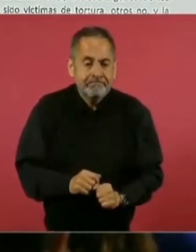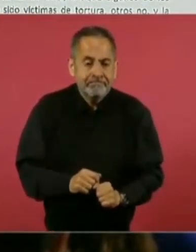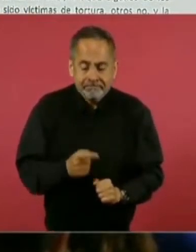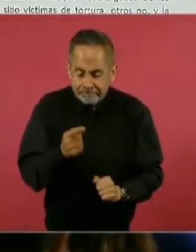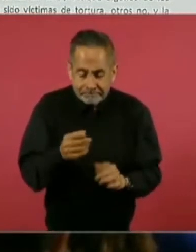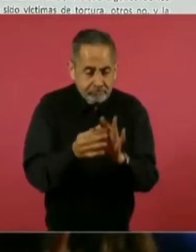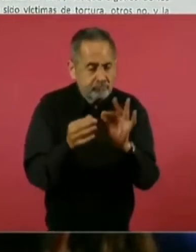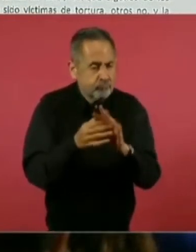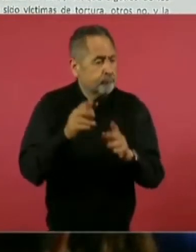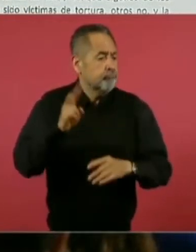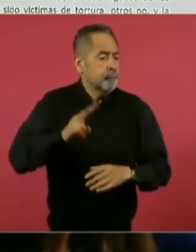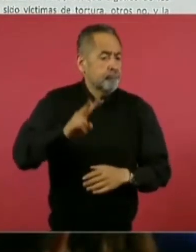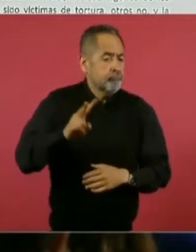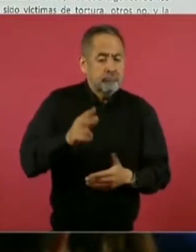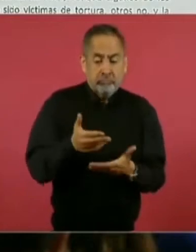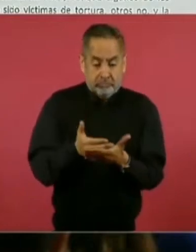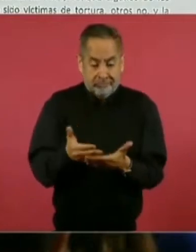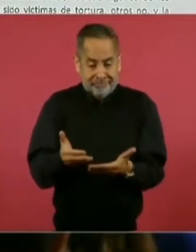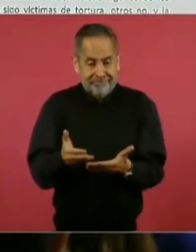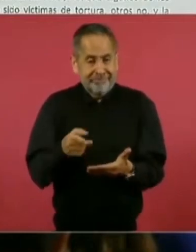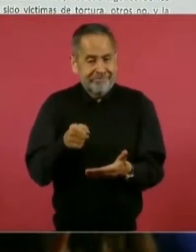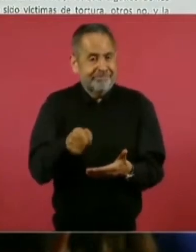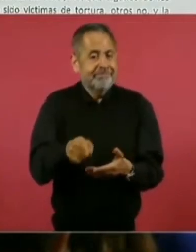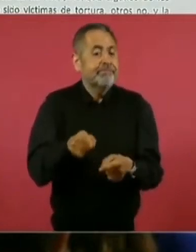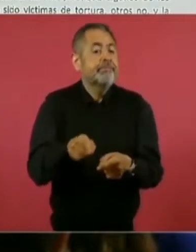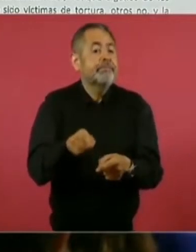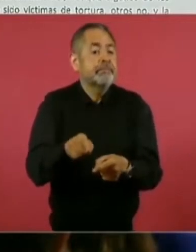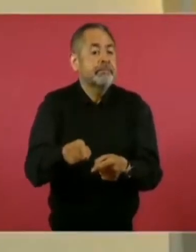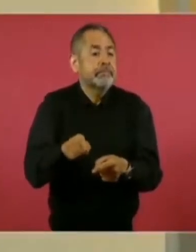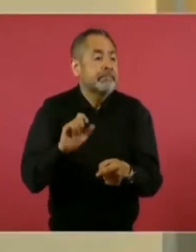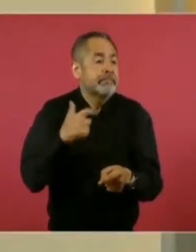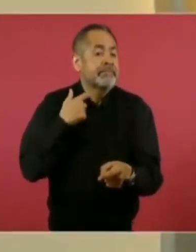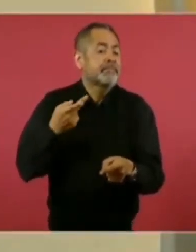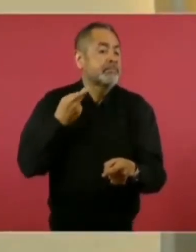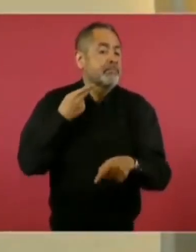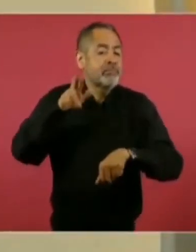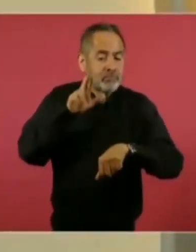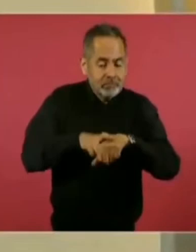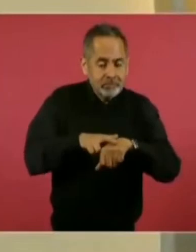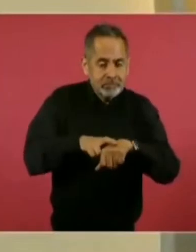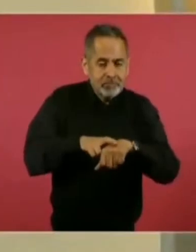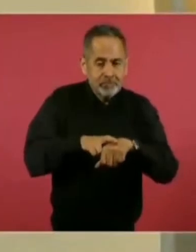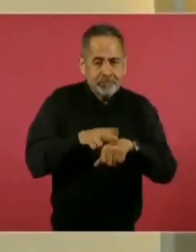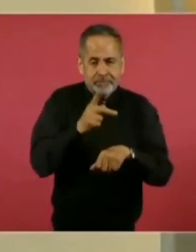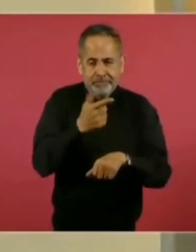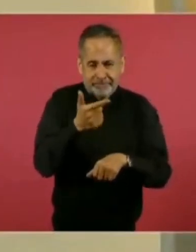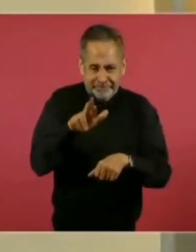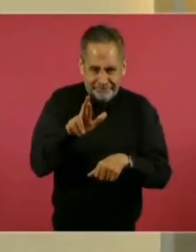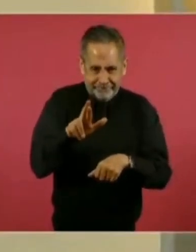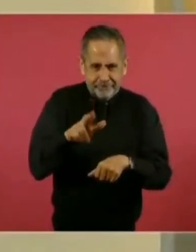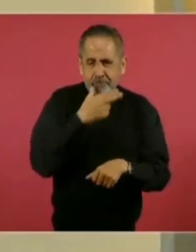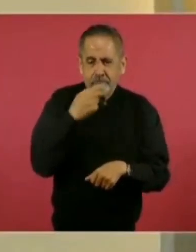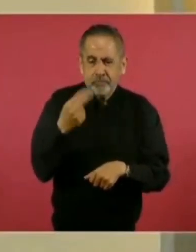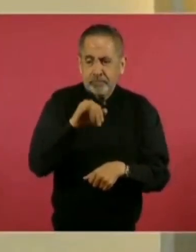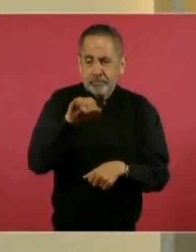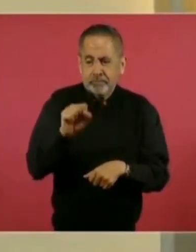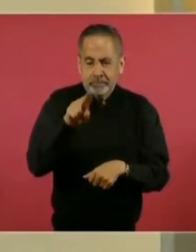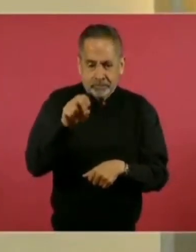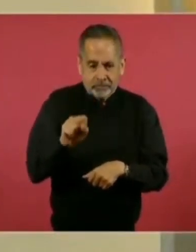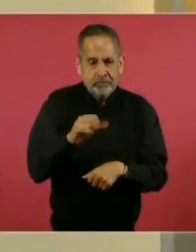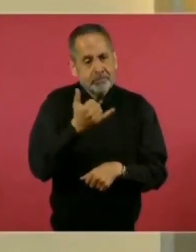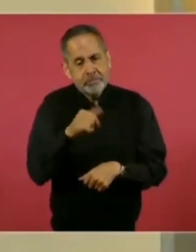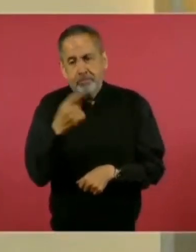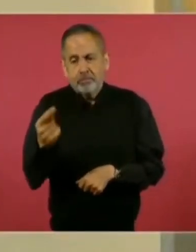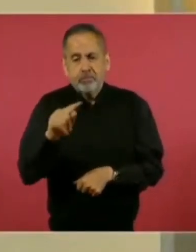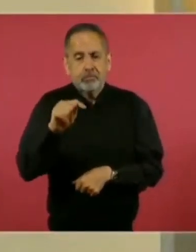fue sostenida por el entonces Procurador General de la República, Jesús Murillo Caram, y por Tomás